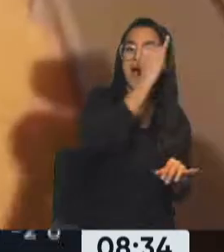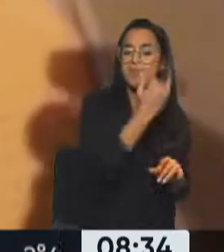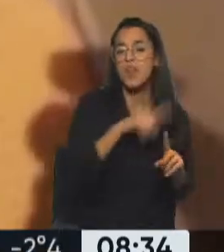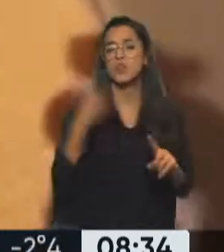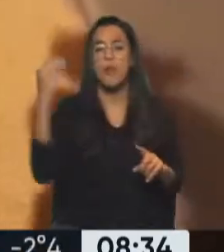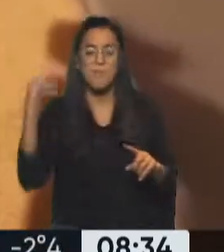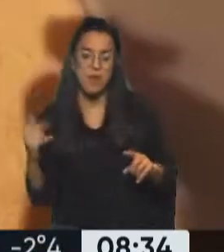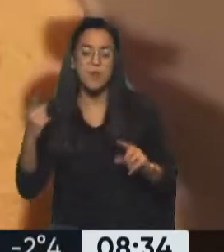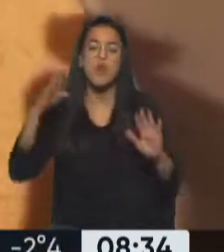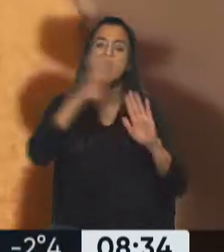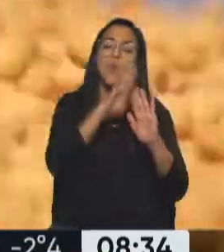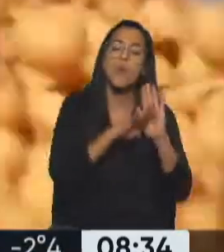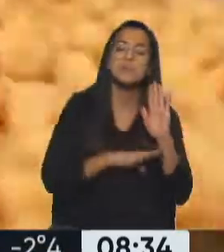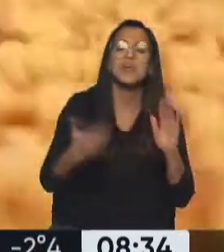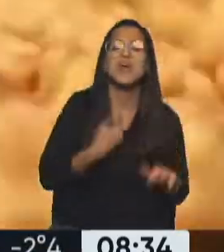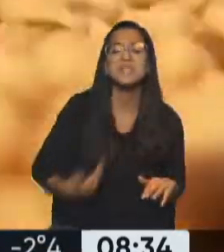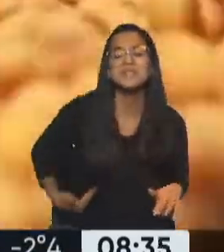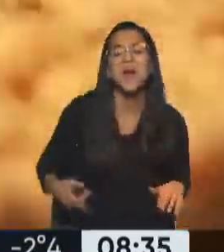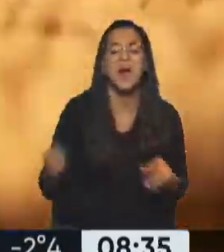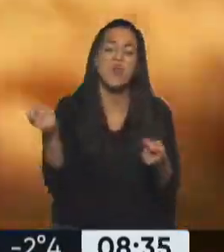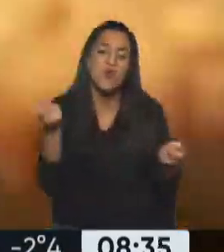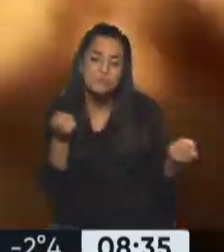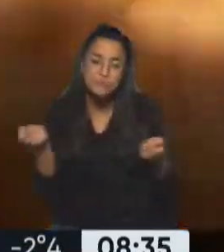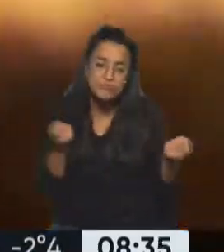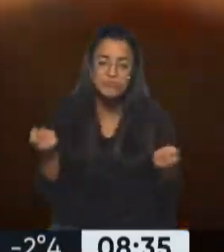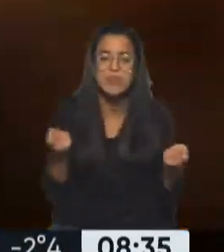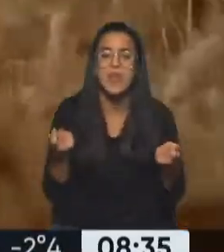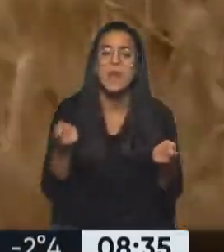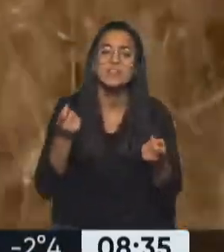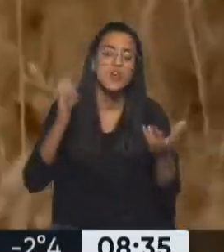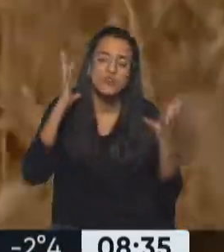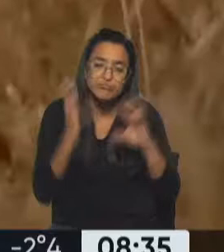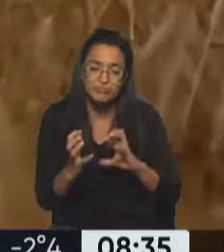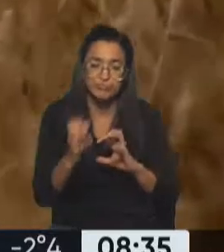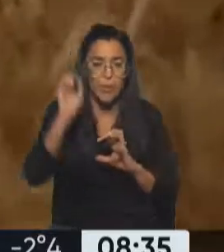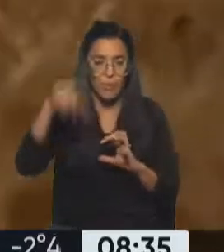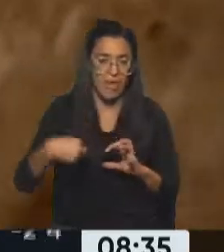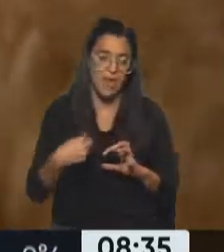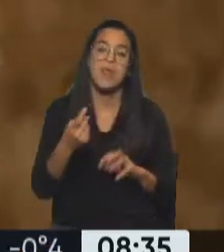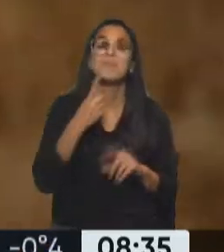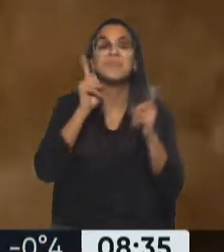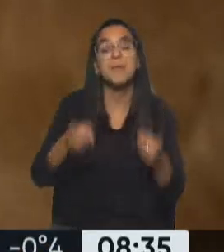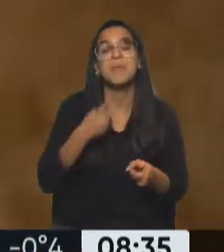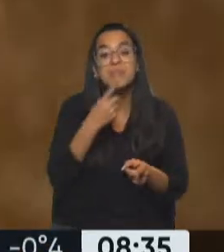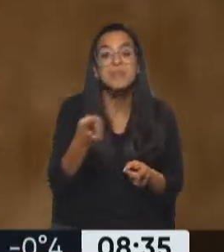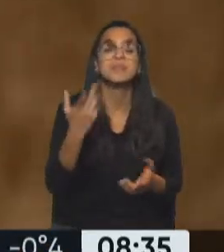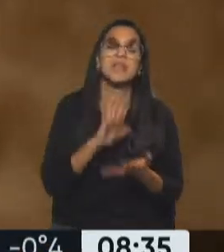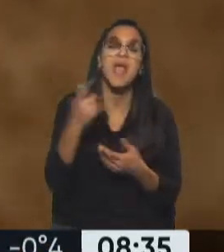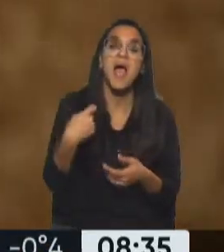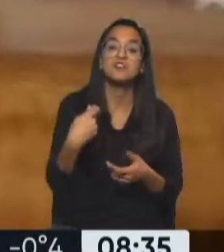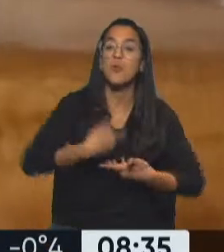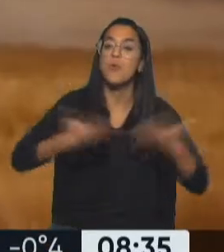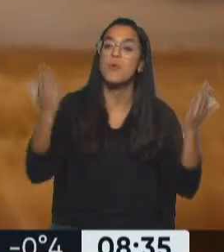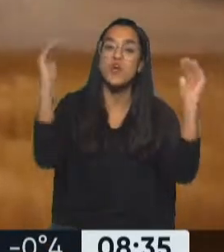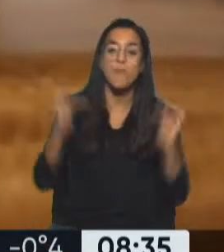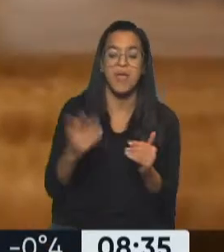ellos se refieren a las regulaciones del Estado como intervenciones dañinas. Y por otro lado, señalan que es necesario bajar el gasto público. Y